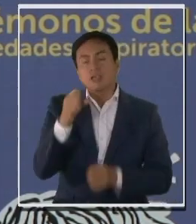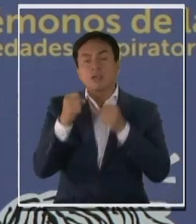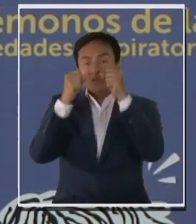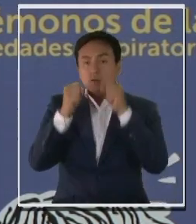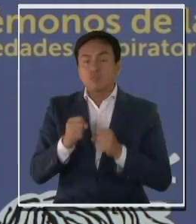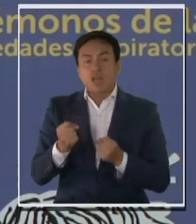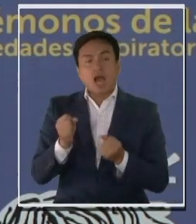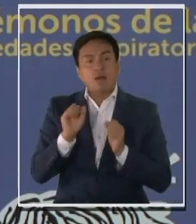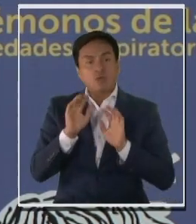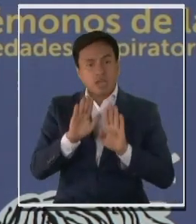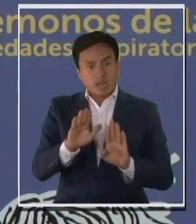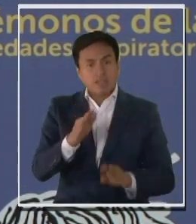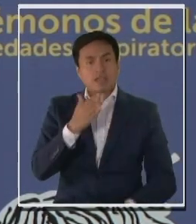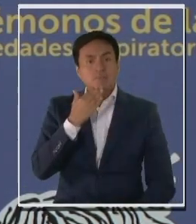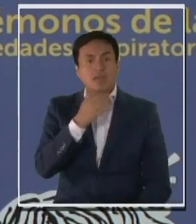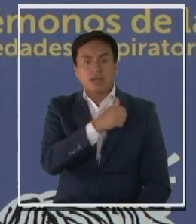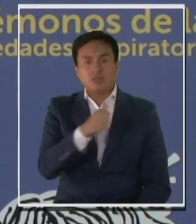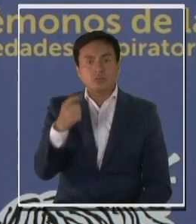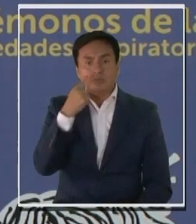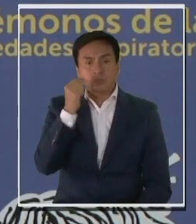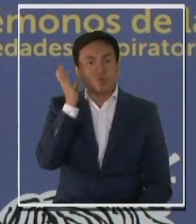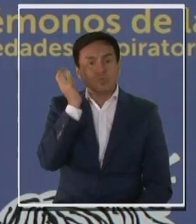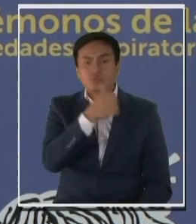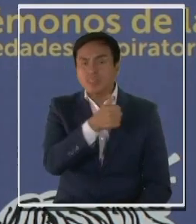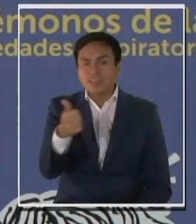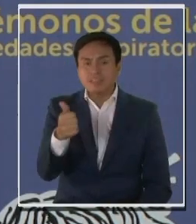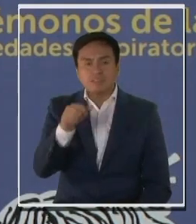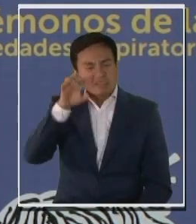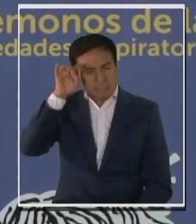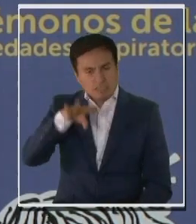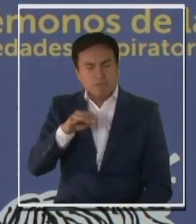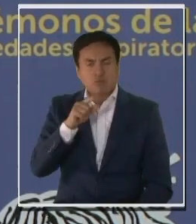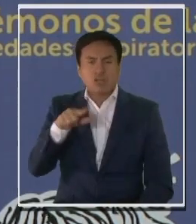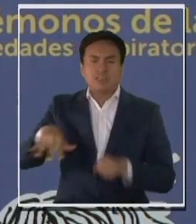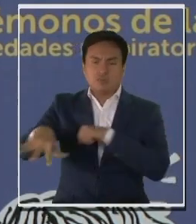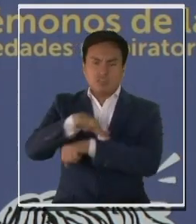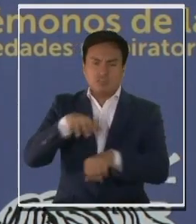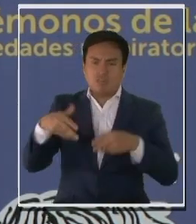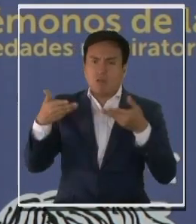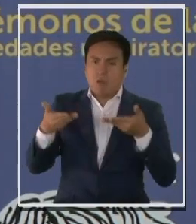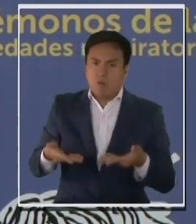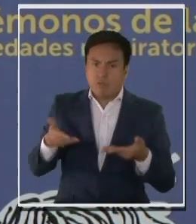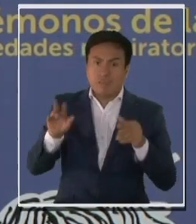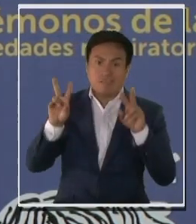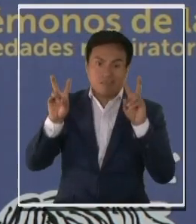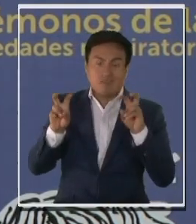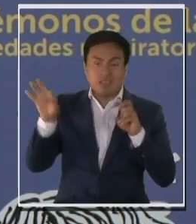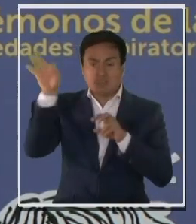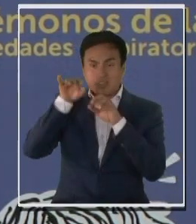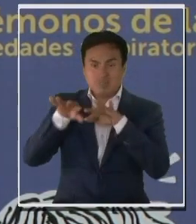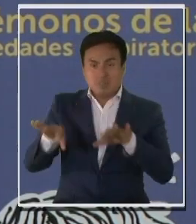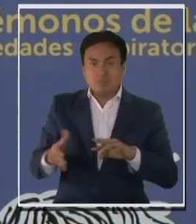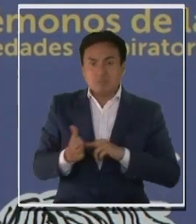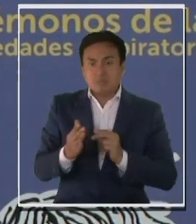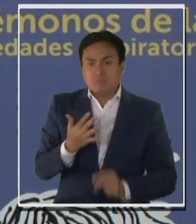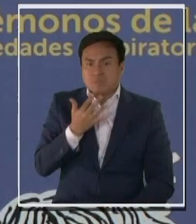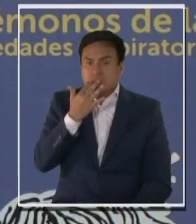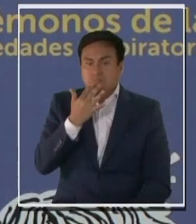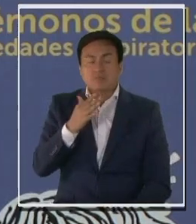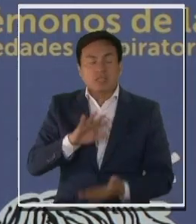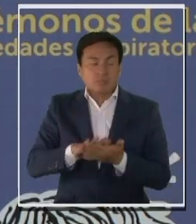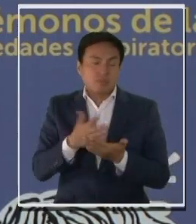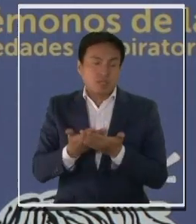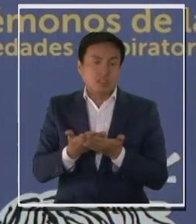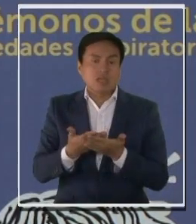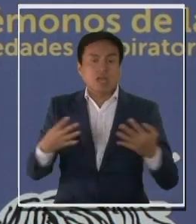apoyarlos también a todas y a todos ustedes para que sepan Cuál es la situación hoy en día de la circulación de viru y el estado